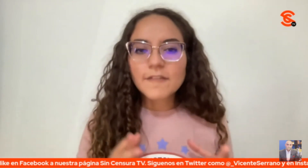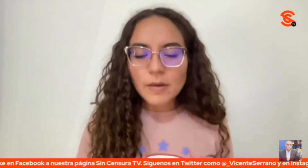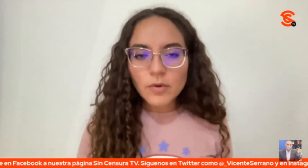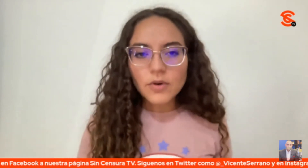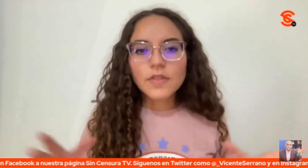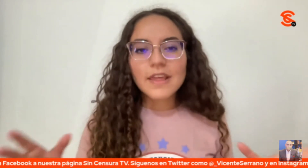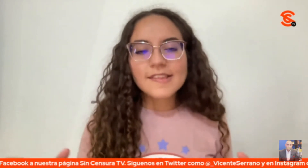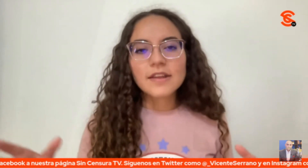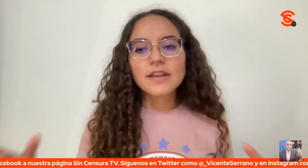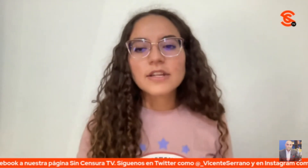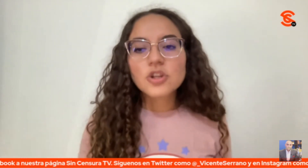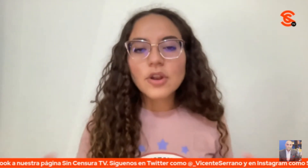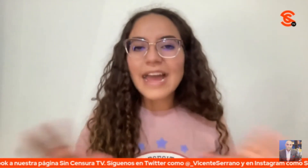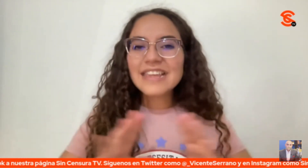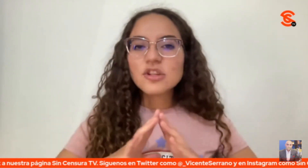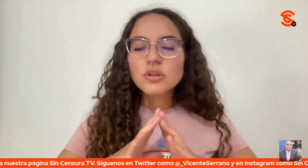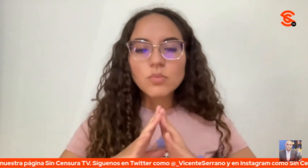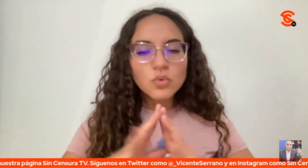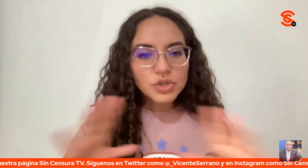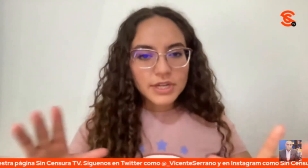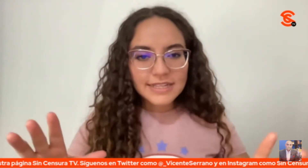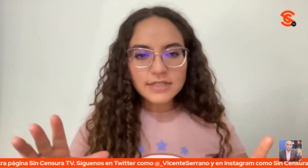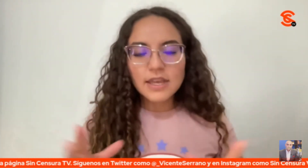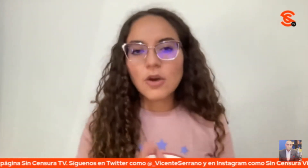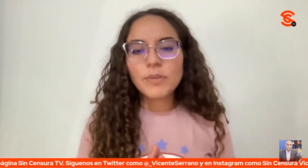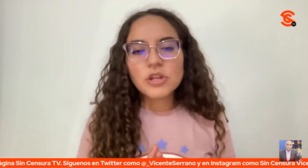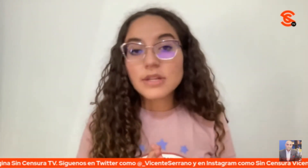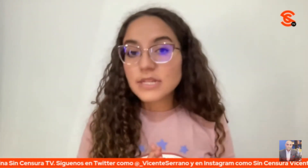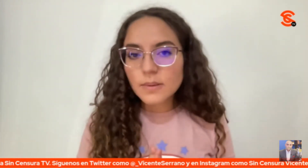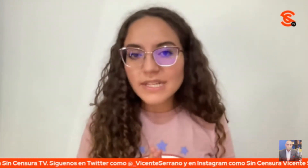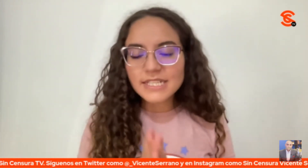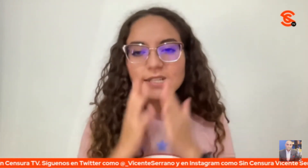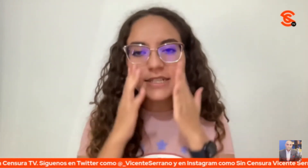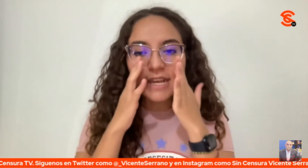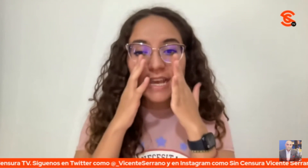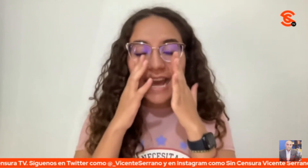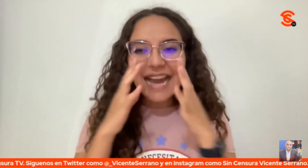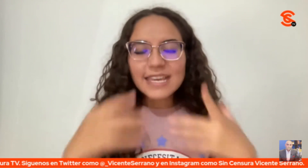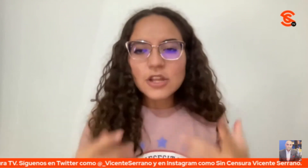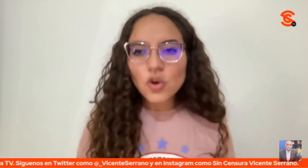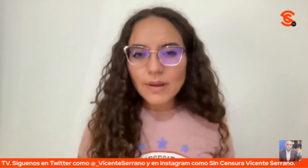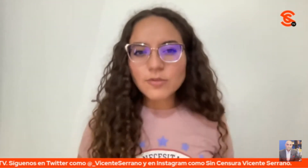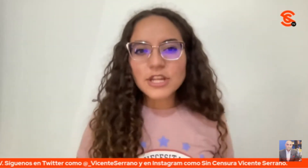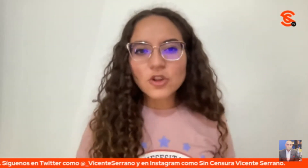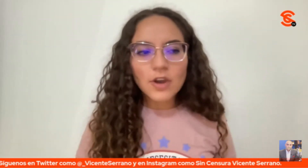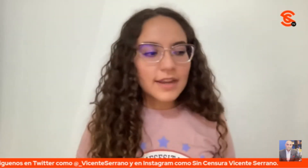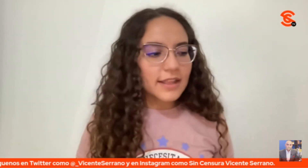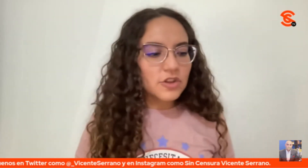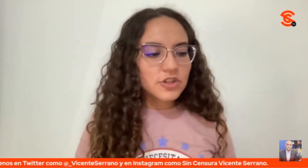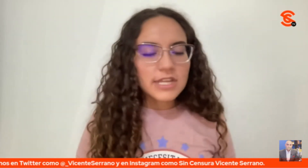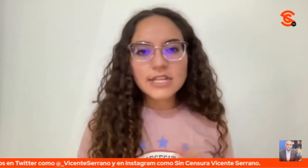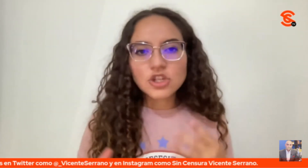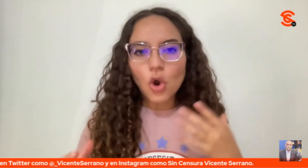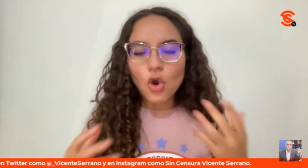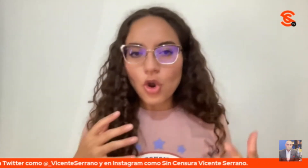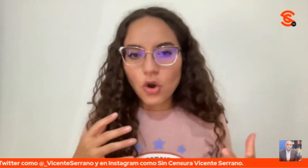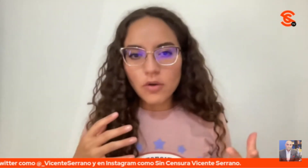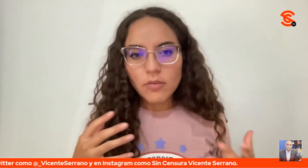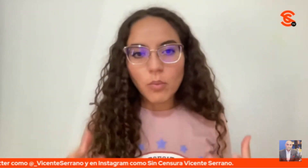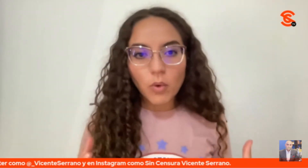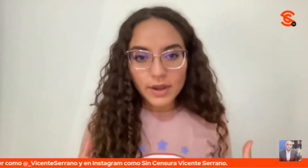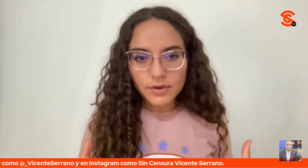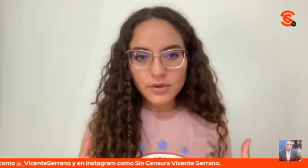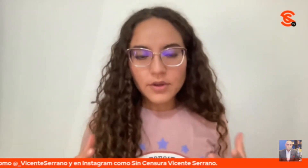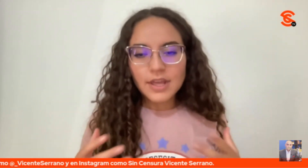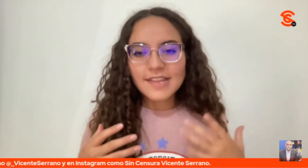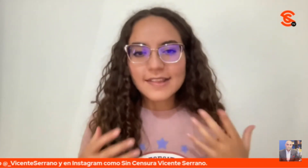4T que está a favor de esta agregación. Hay muchas opiniones diversas. Aquí no vamos a tocar tanto si es o